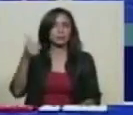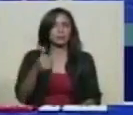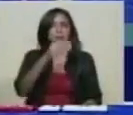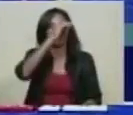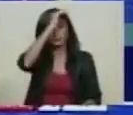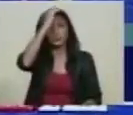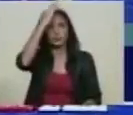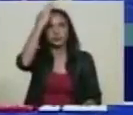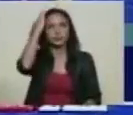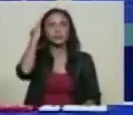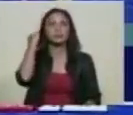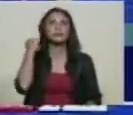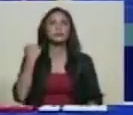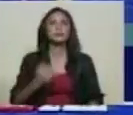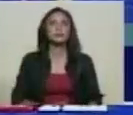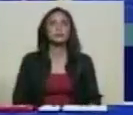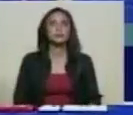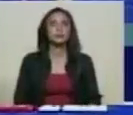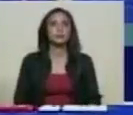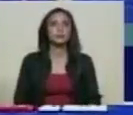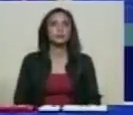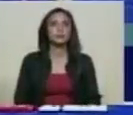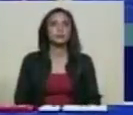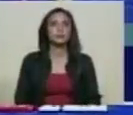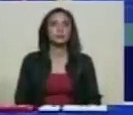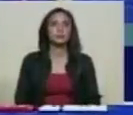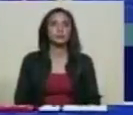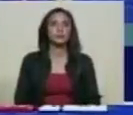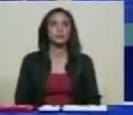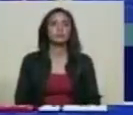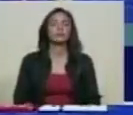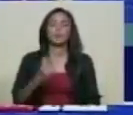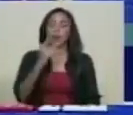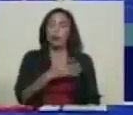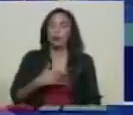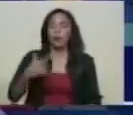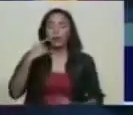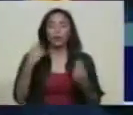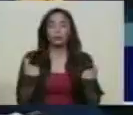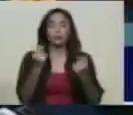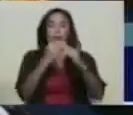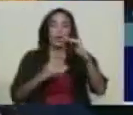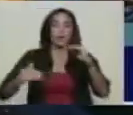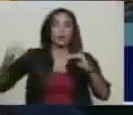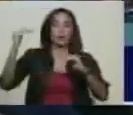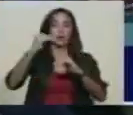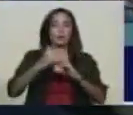Pero yo quiero que esta vez se active al máximo nivel.